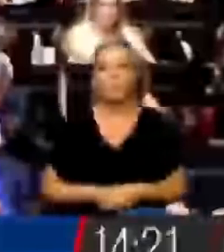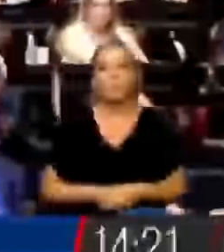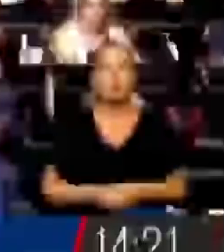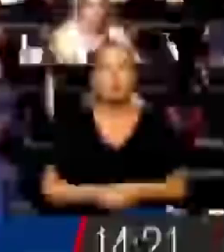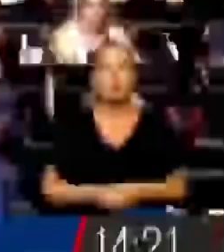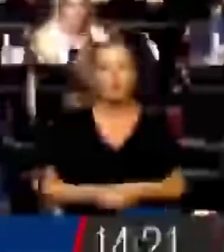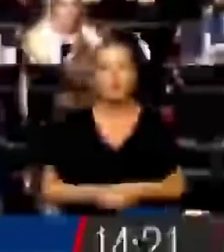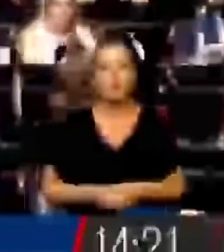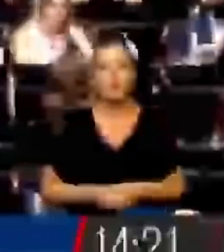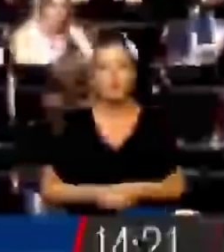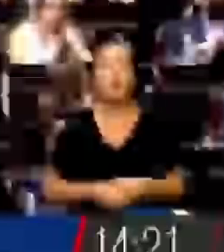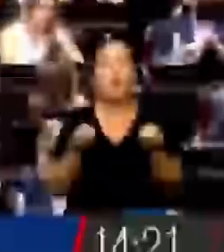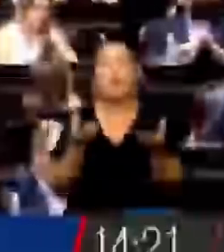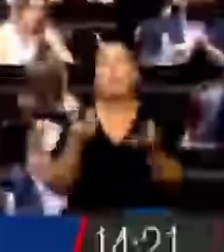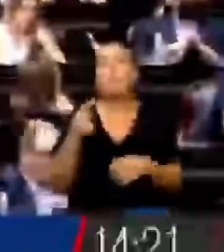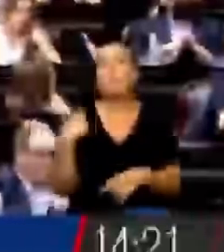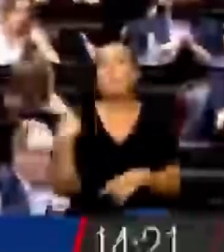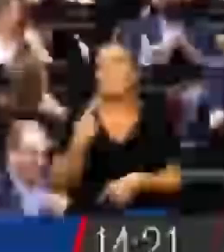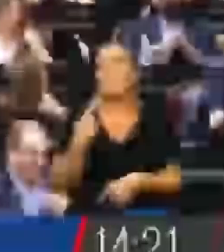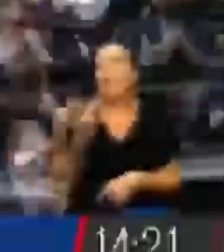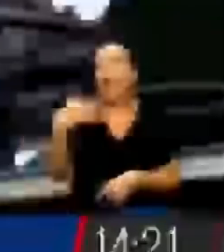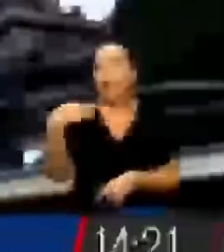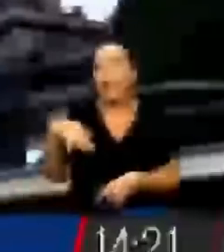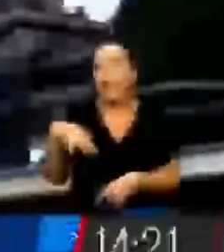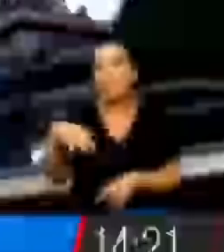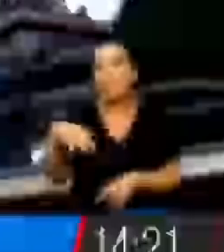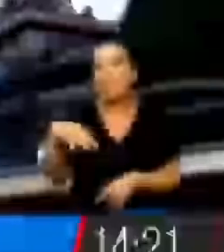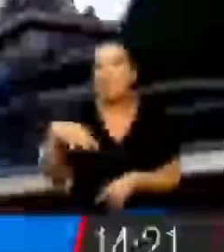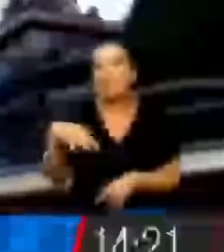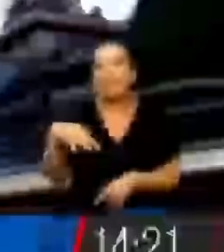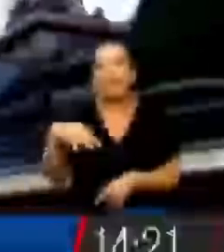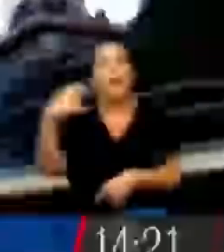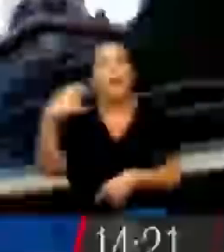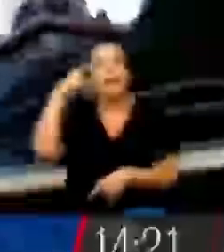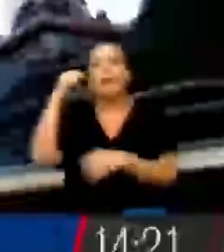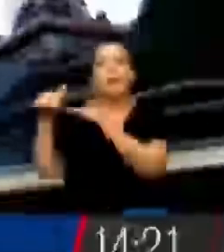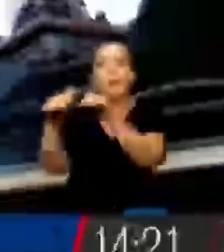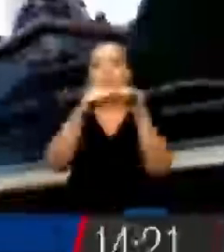porque no estamos obligados a pensar igual,